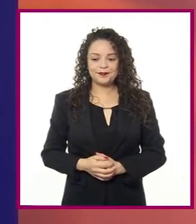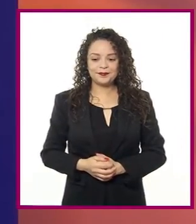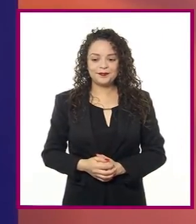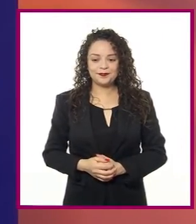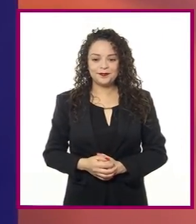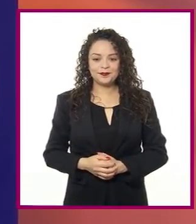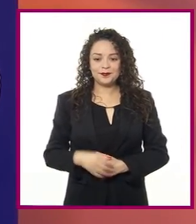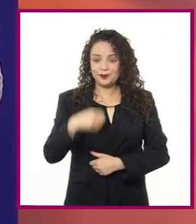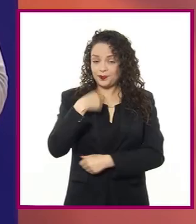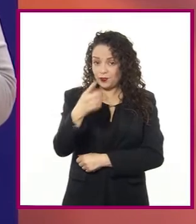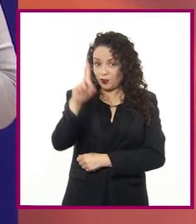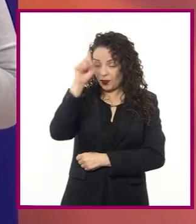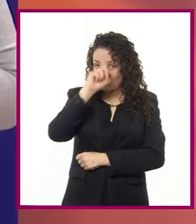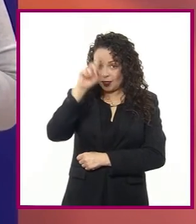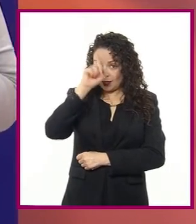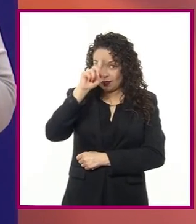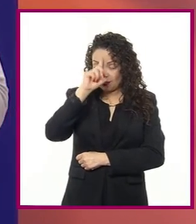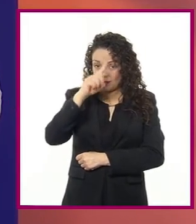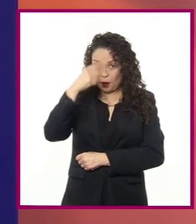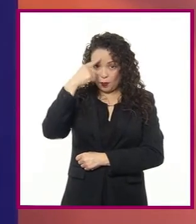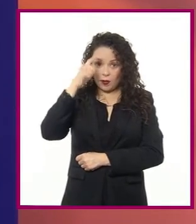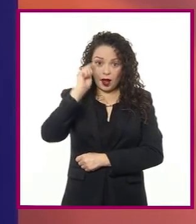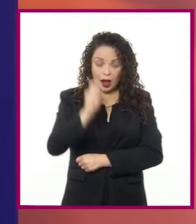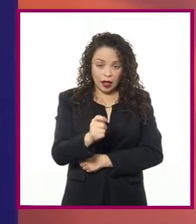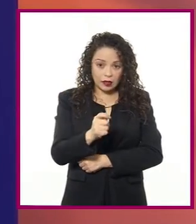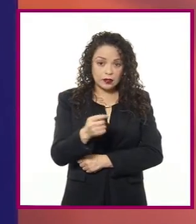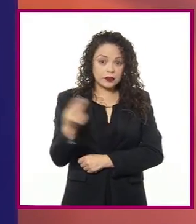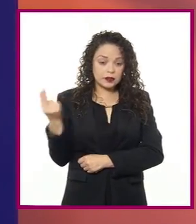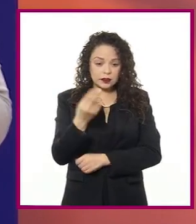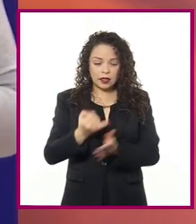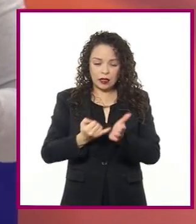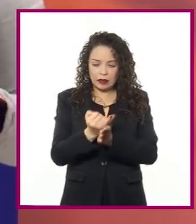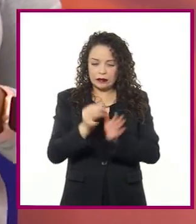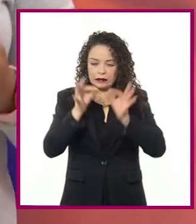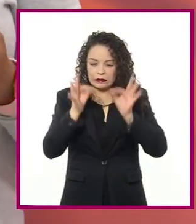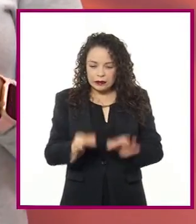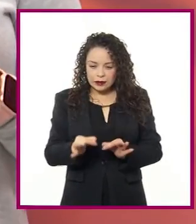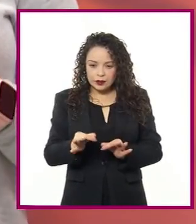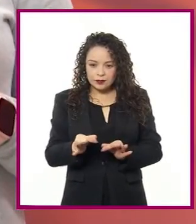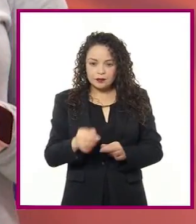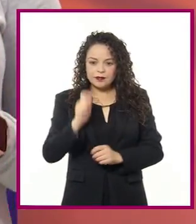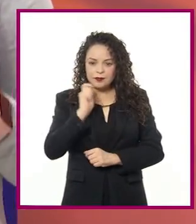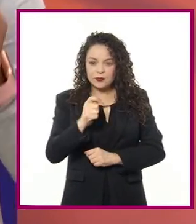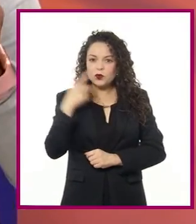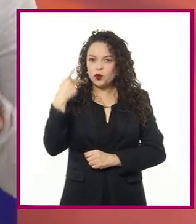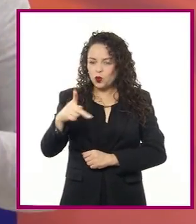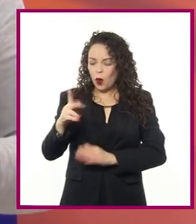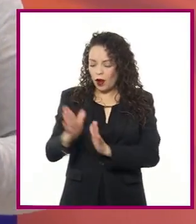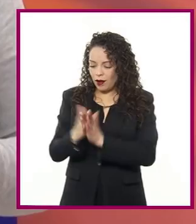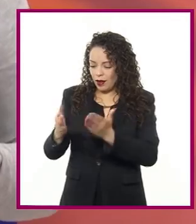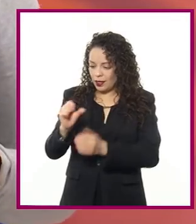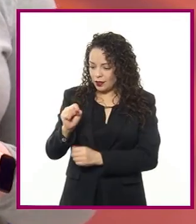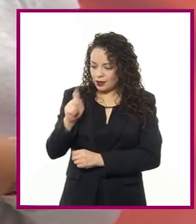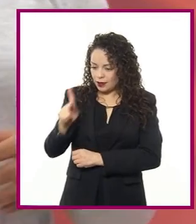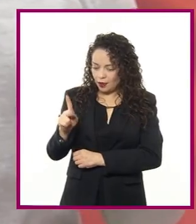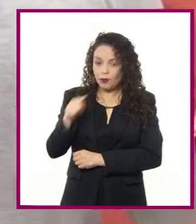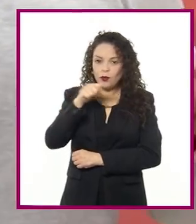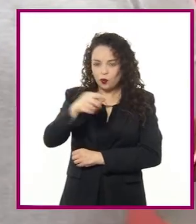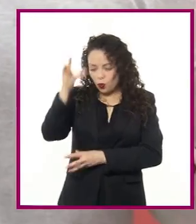Como sugerencia, para reafirmar lo que vimos en esta sesión, localicen en sus libros de texto el aprendizaje